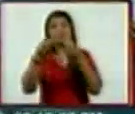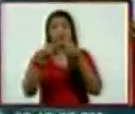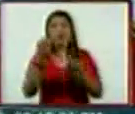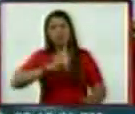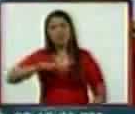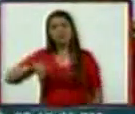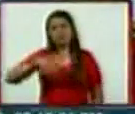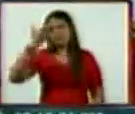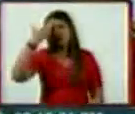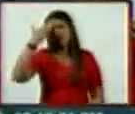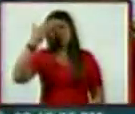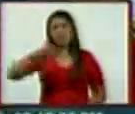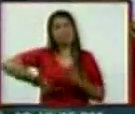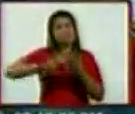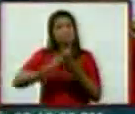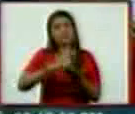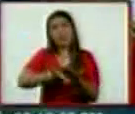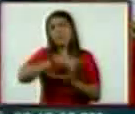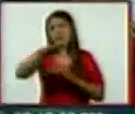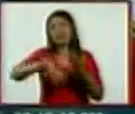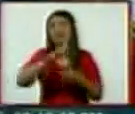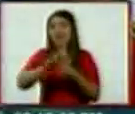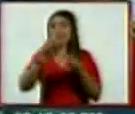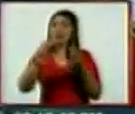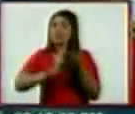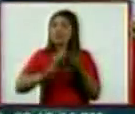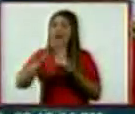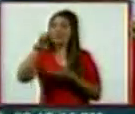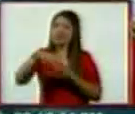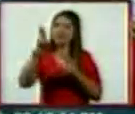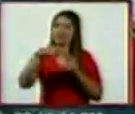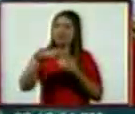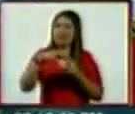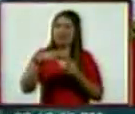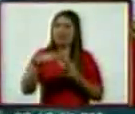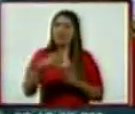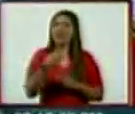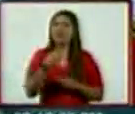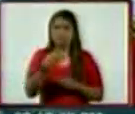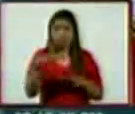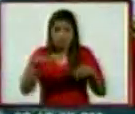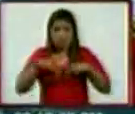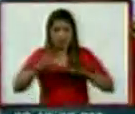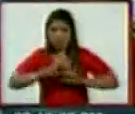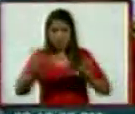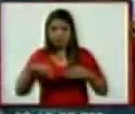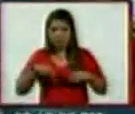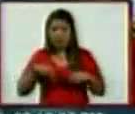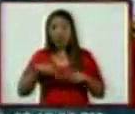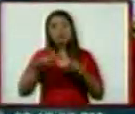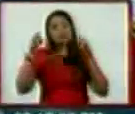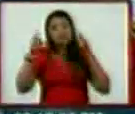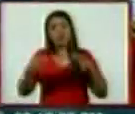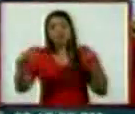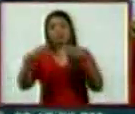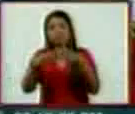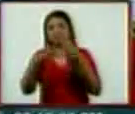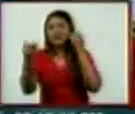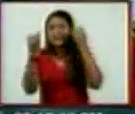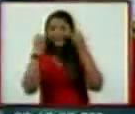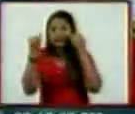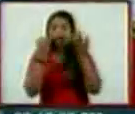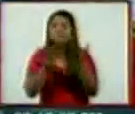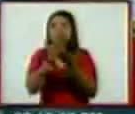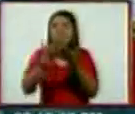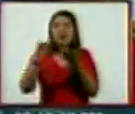que es uno de los grandes problemas que tenemos que resolver en el Táchira. Nunca nos hemos negado a aceptarlo y esta mesa seguramente va a aportar ideas,